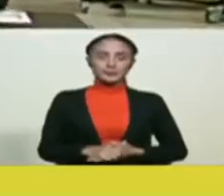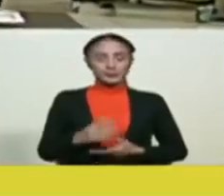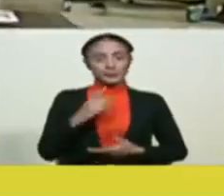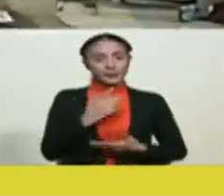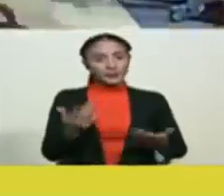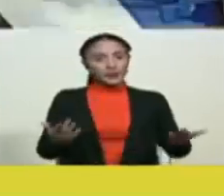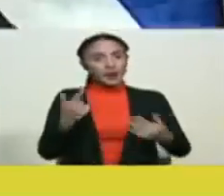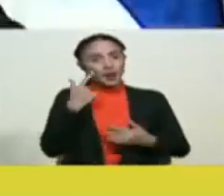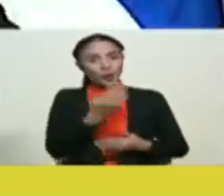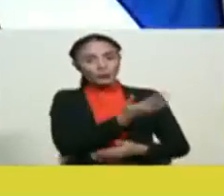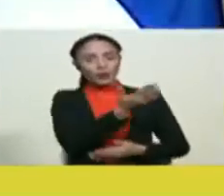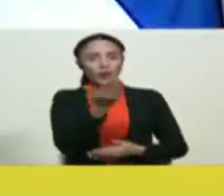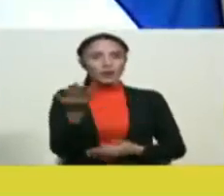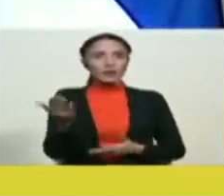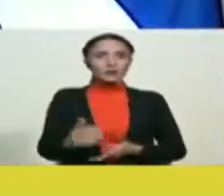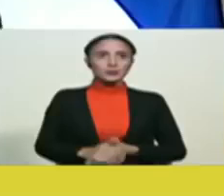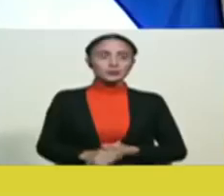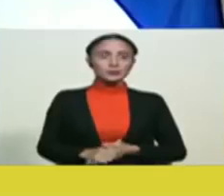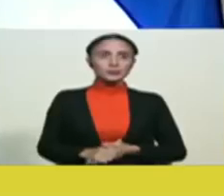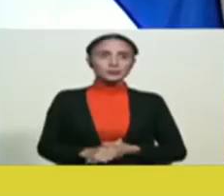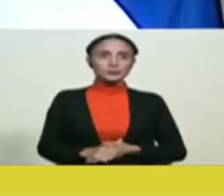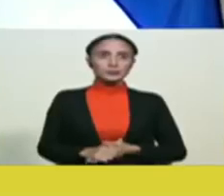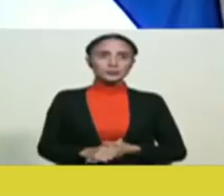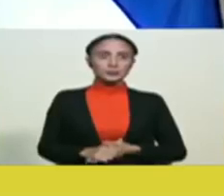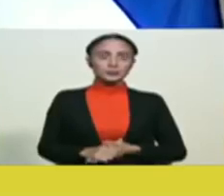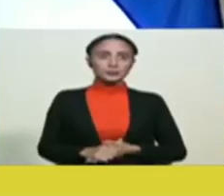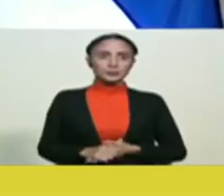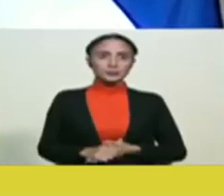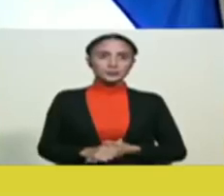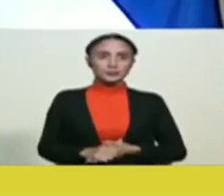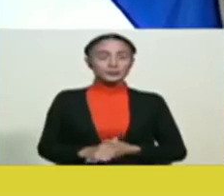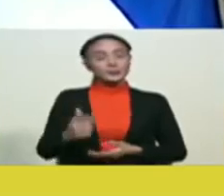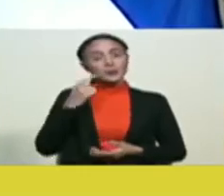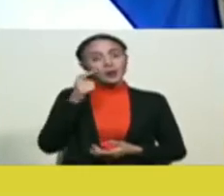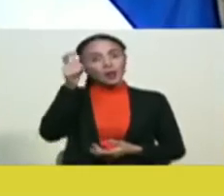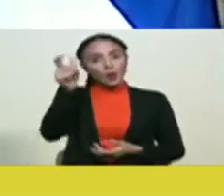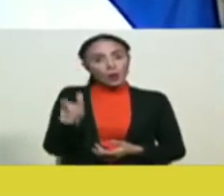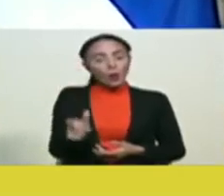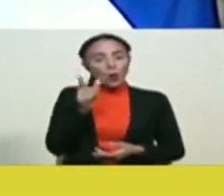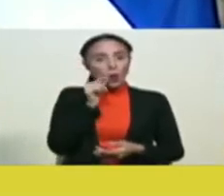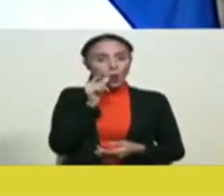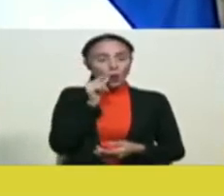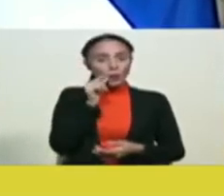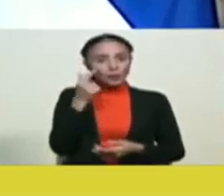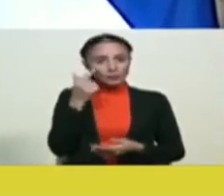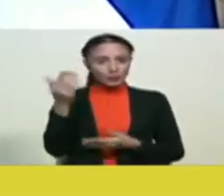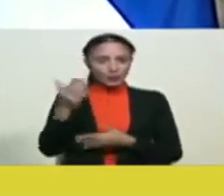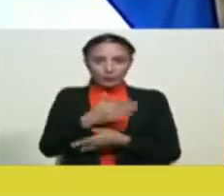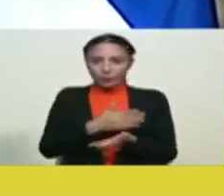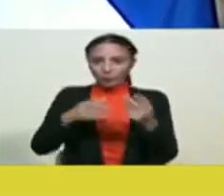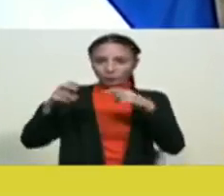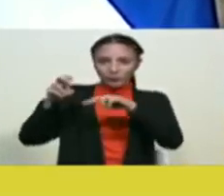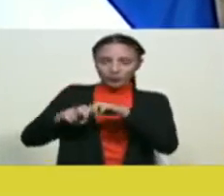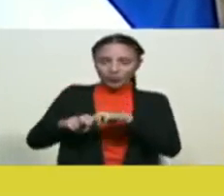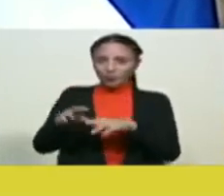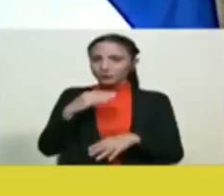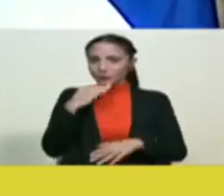bueno querido compañero miguel díaz canel